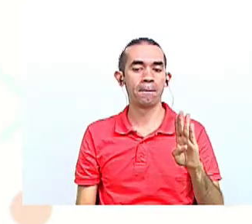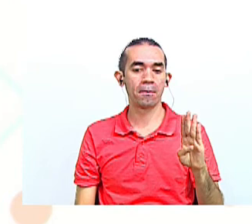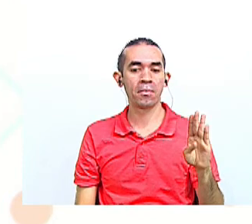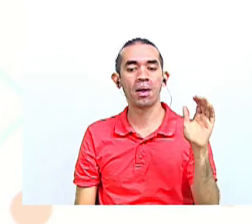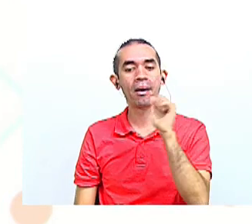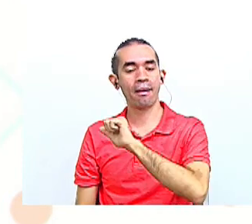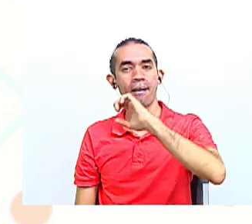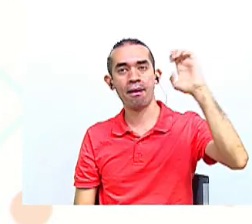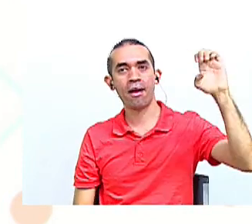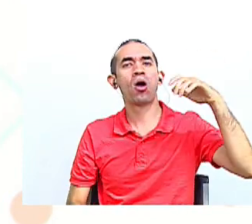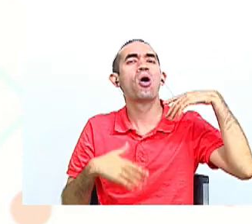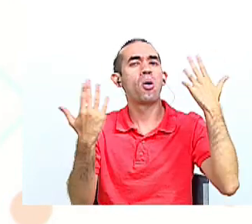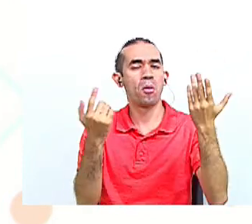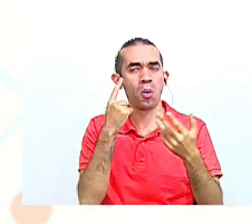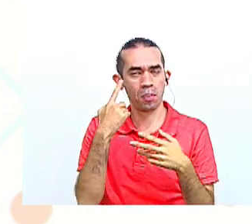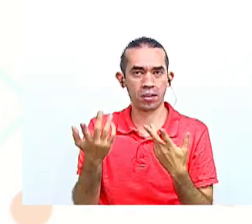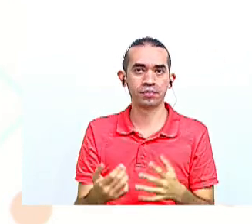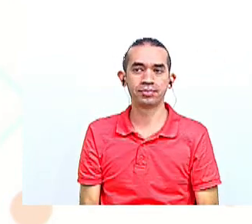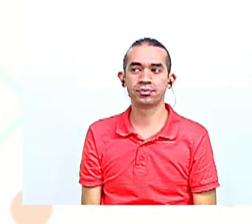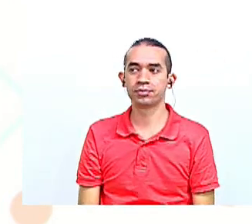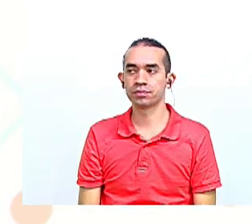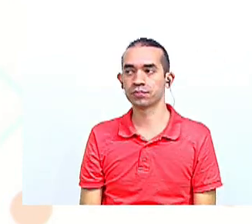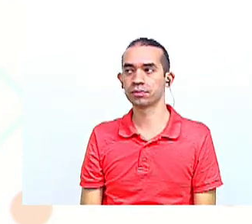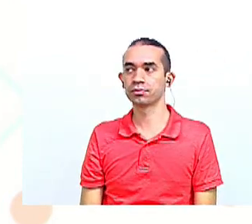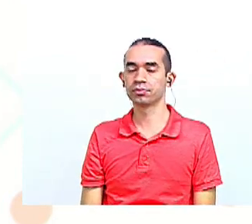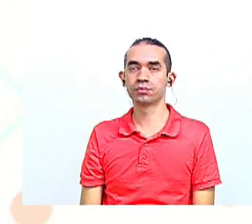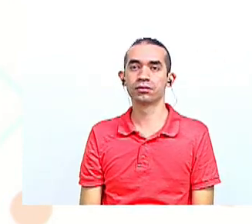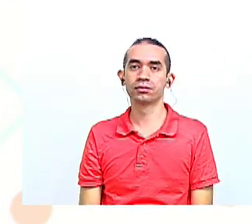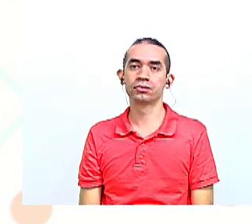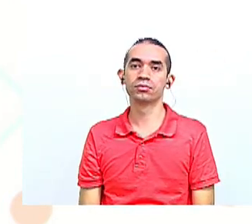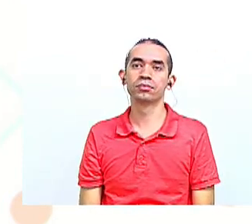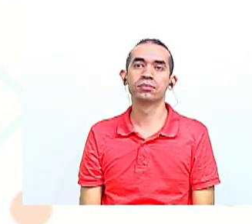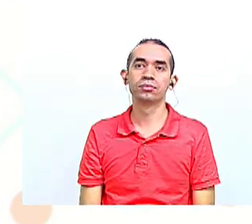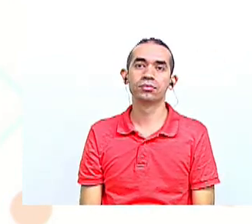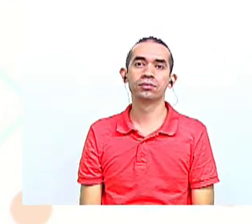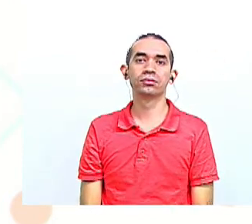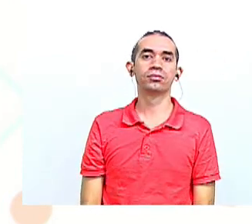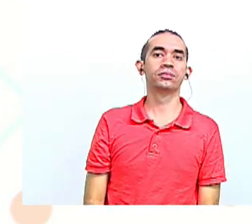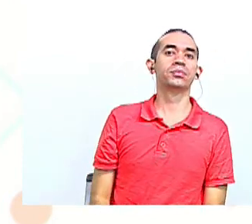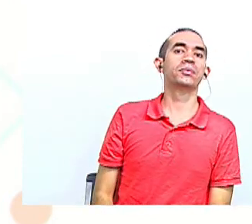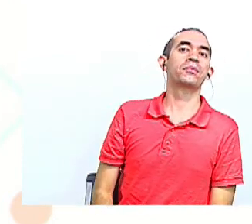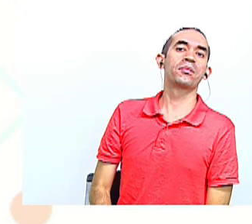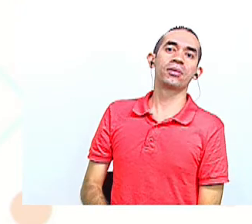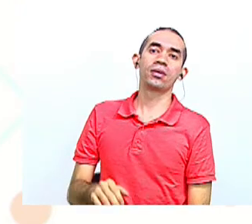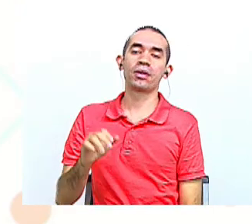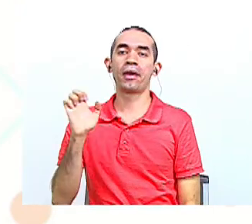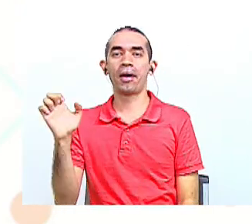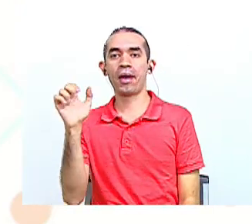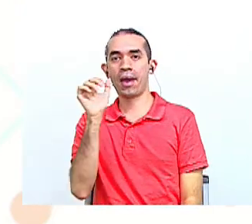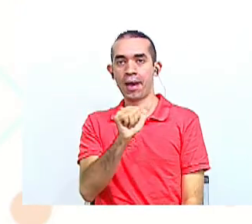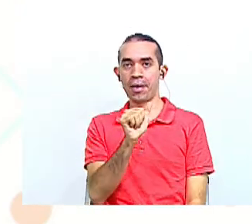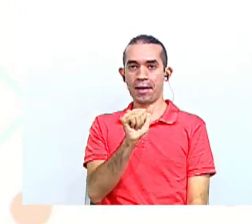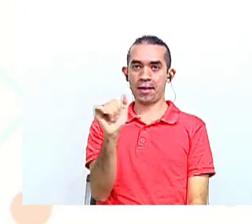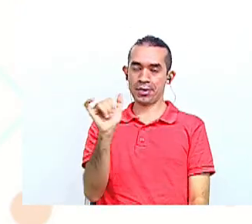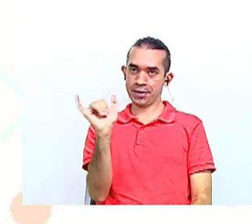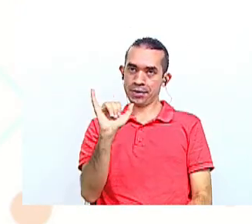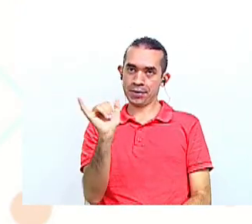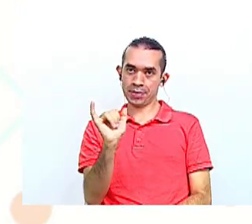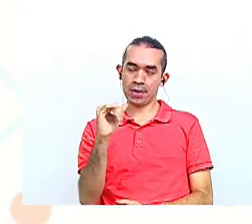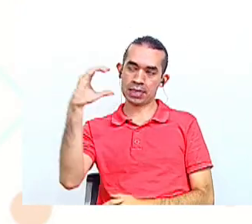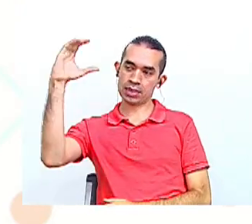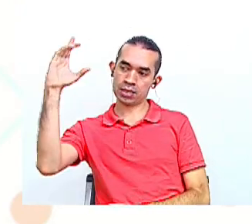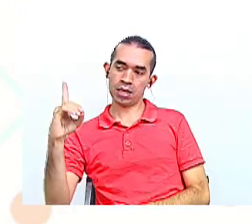Observemos. El lado EA, el segmento EA, es congruente con el segmento